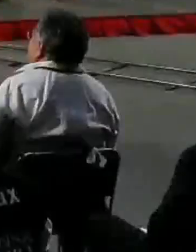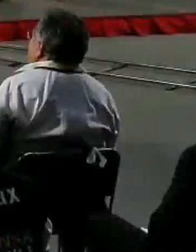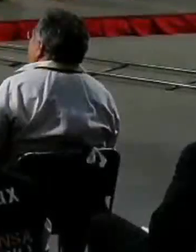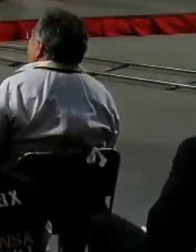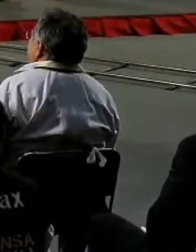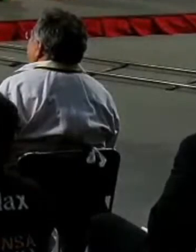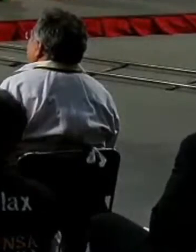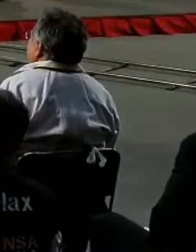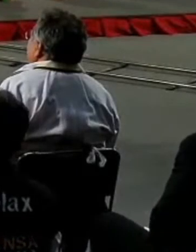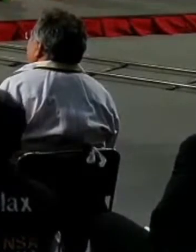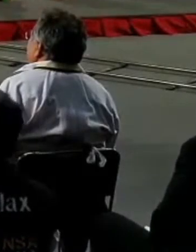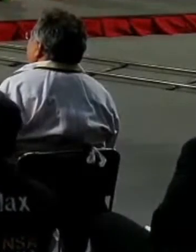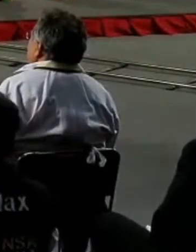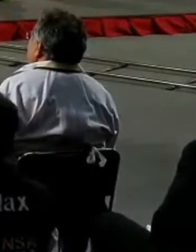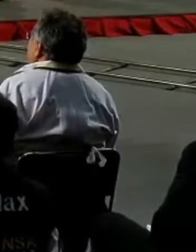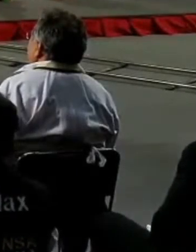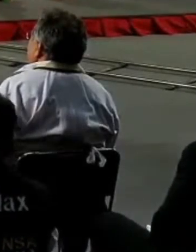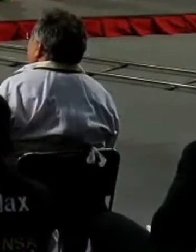Gracias.